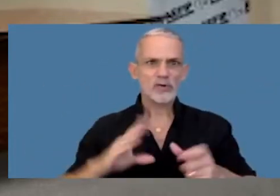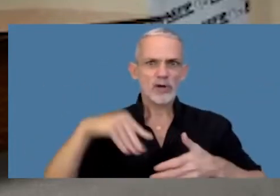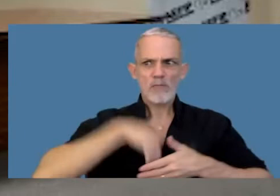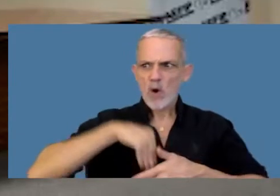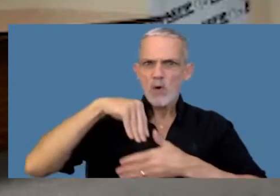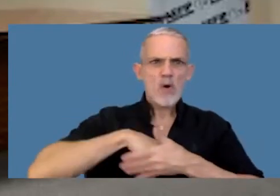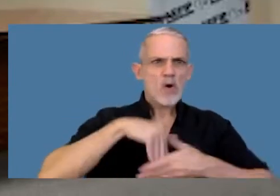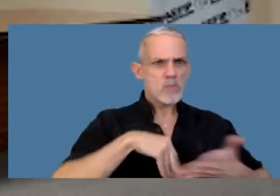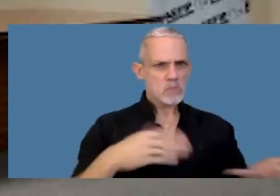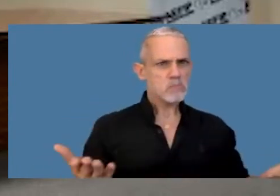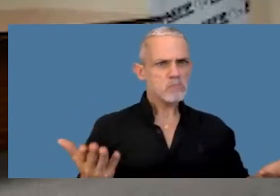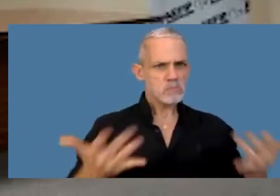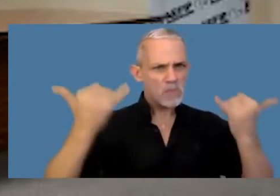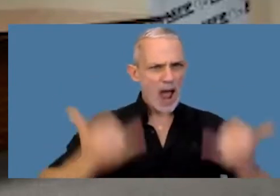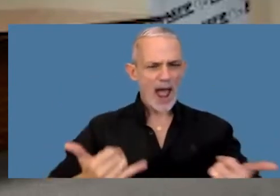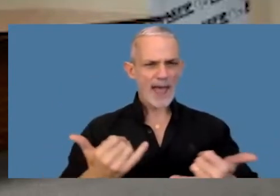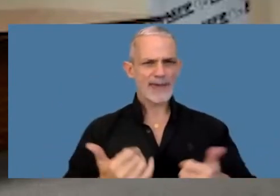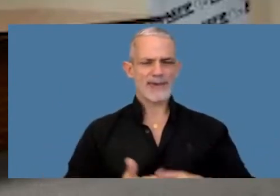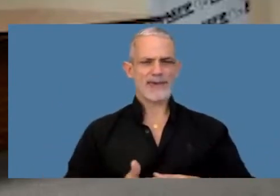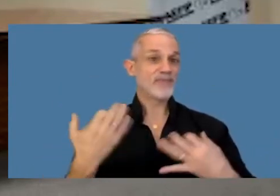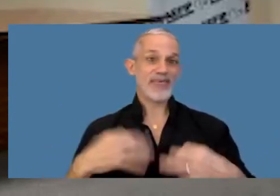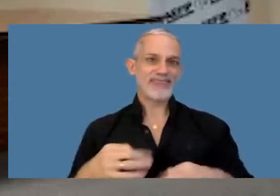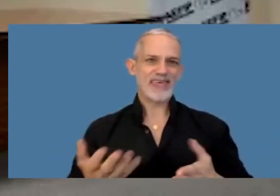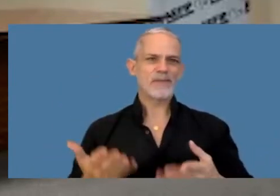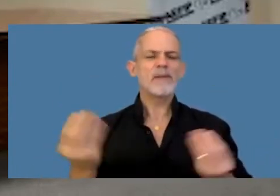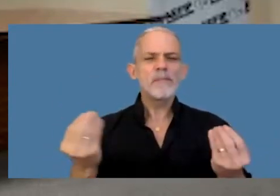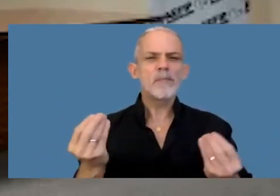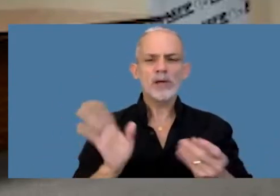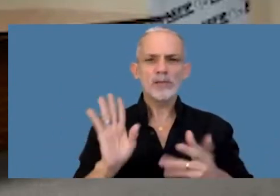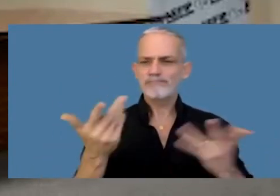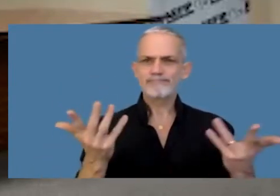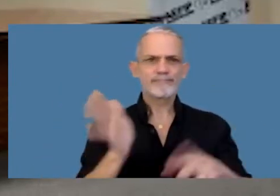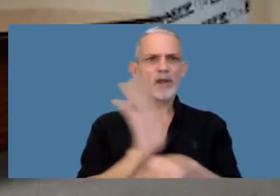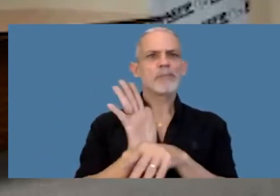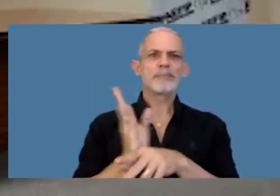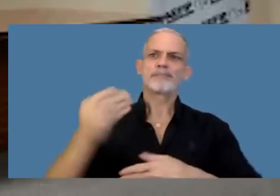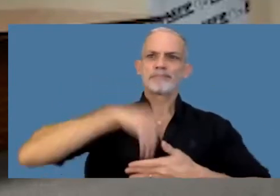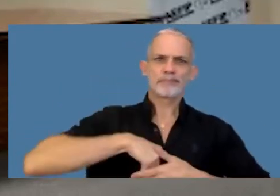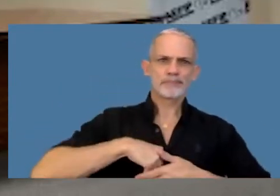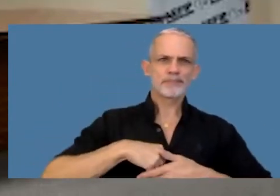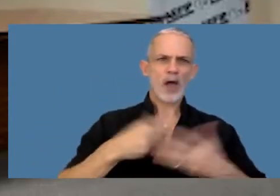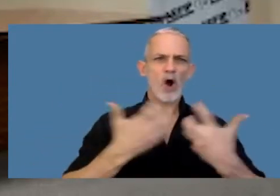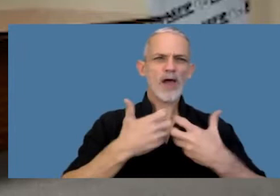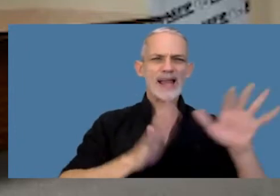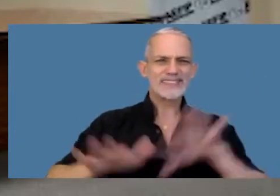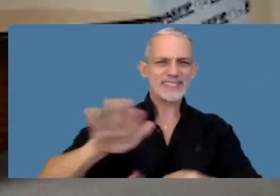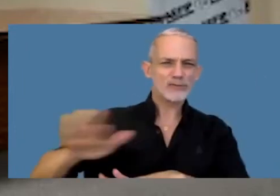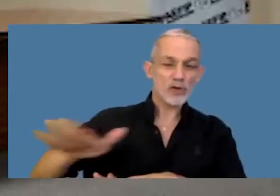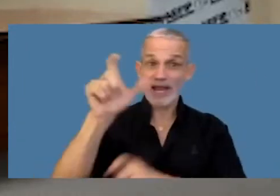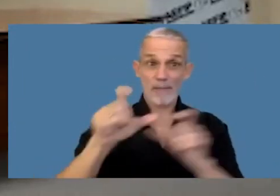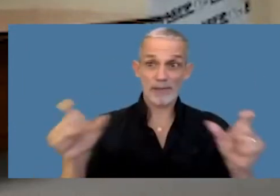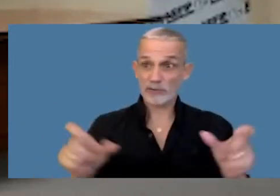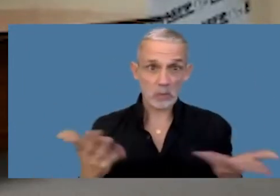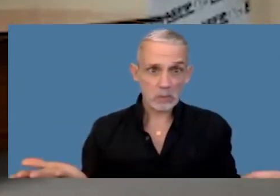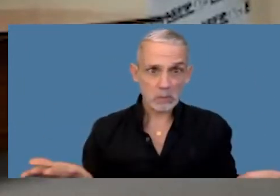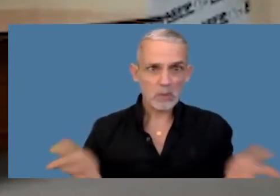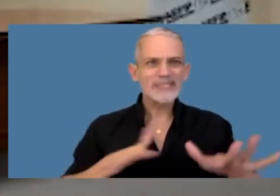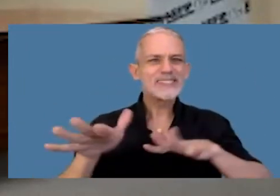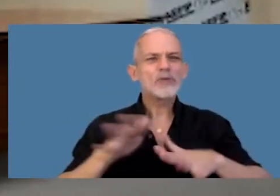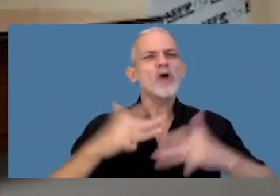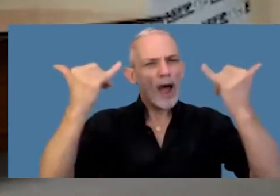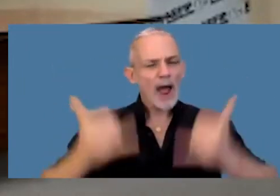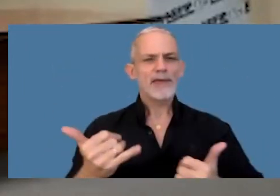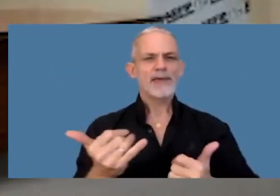casos concretos. ¿Por qué digo que forma parte de la realización de las personas en los casos concretos? Porque